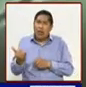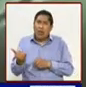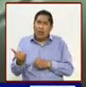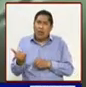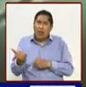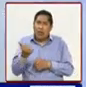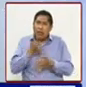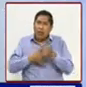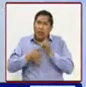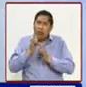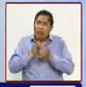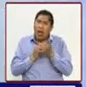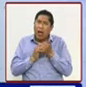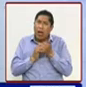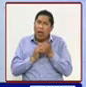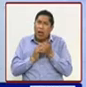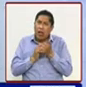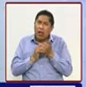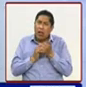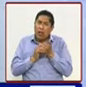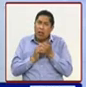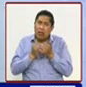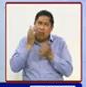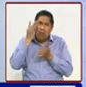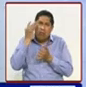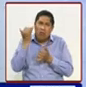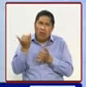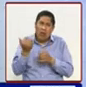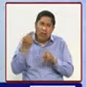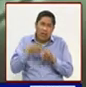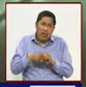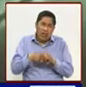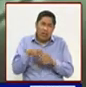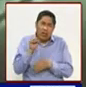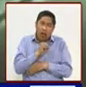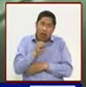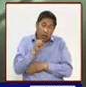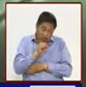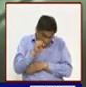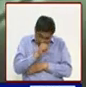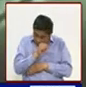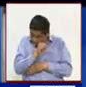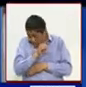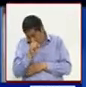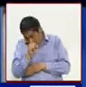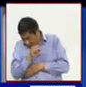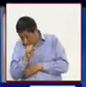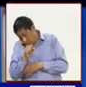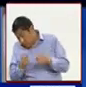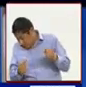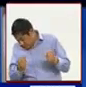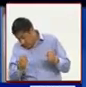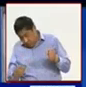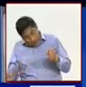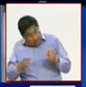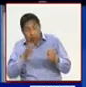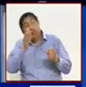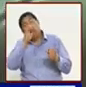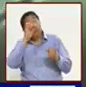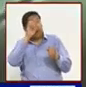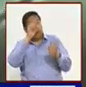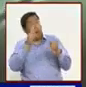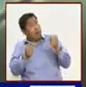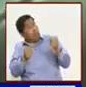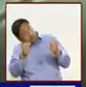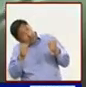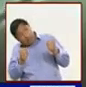¿Por qué no podemos entender que cuando uno está con bebidas alcohólicas, tus sentidos cambian, tu hasta la